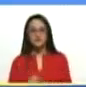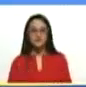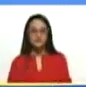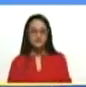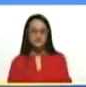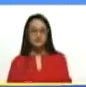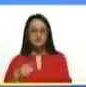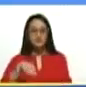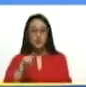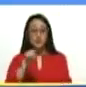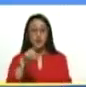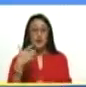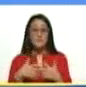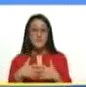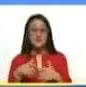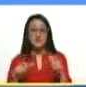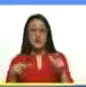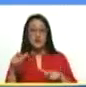Ustedes son empresarios.